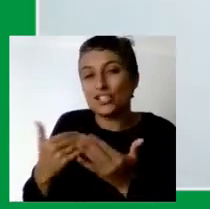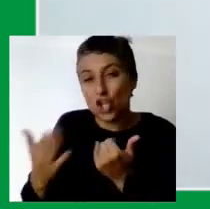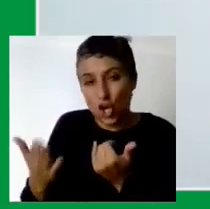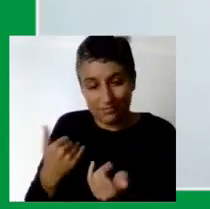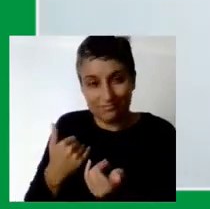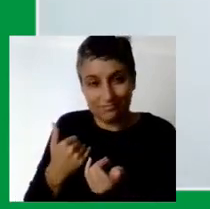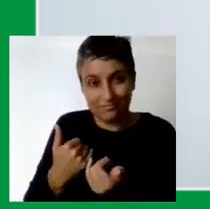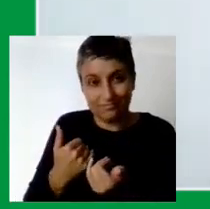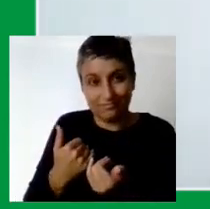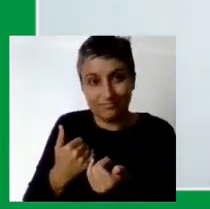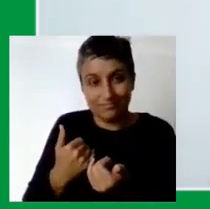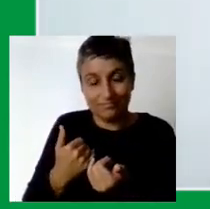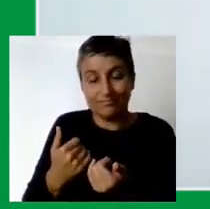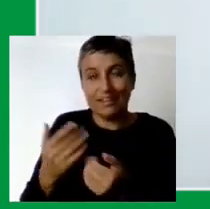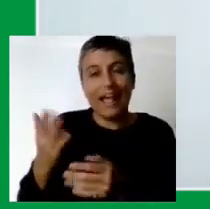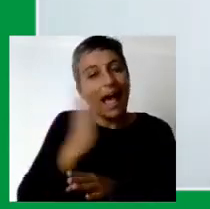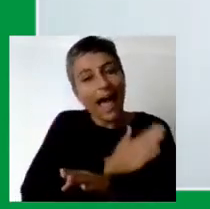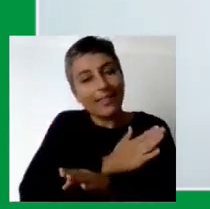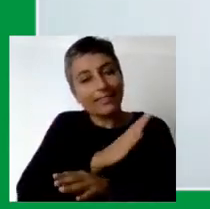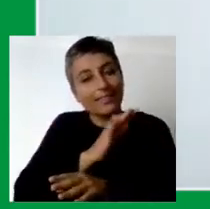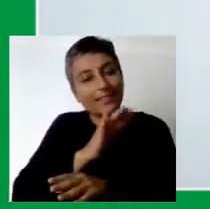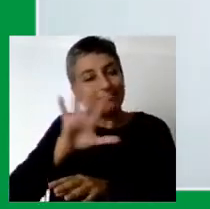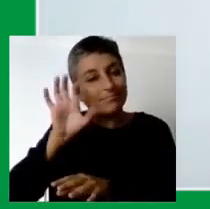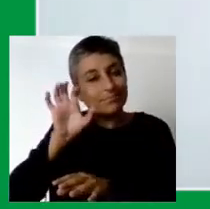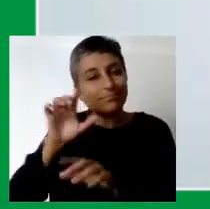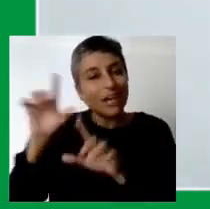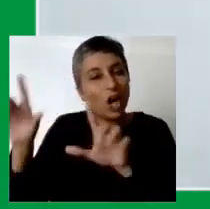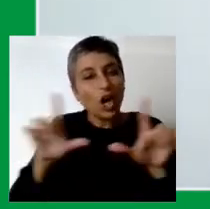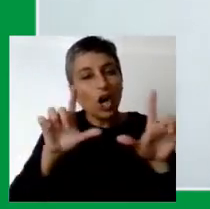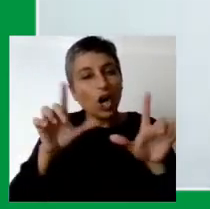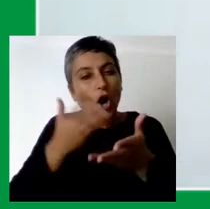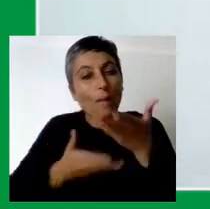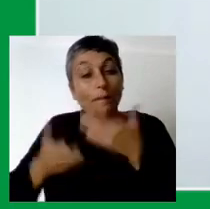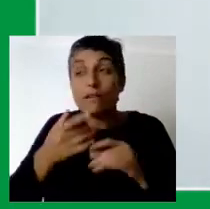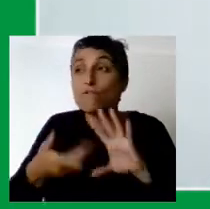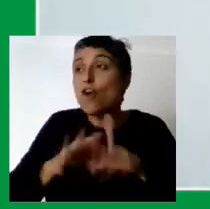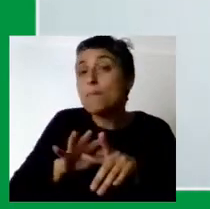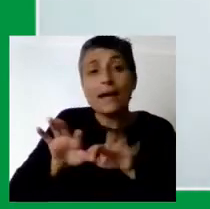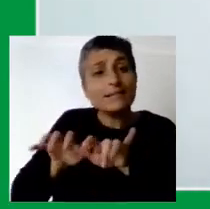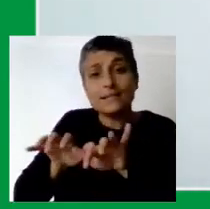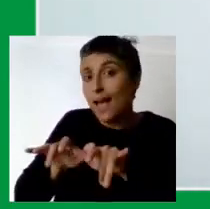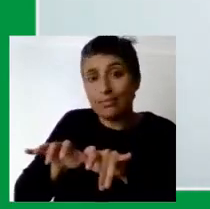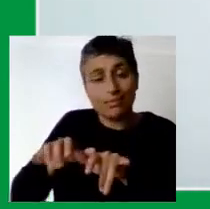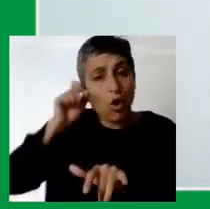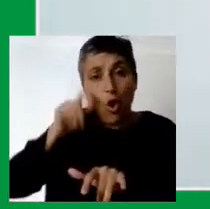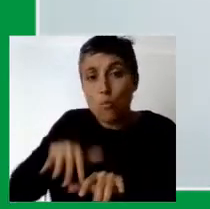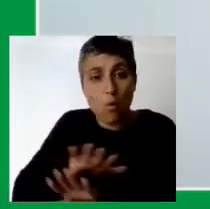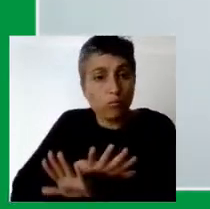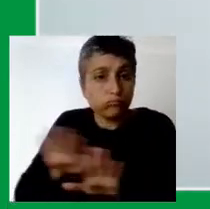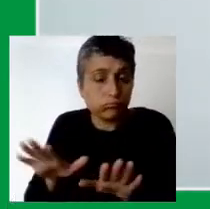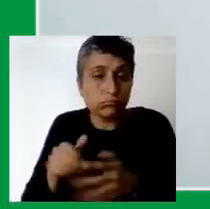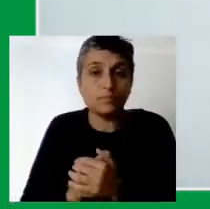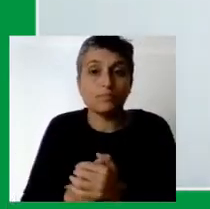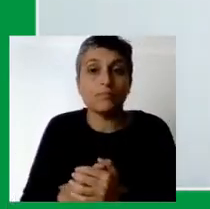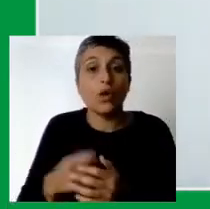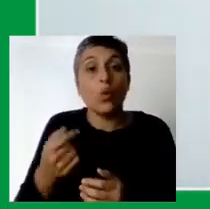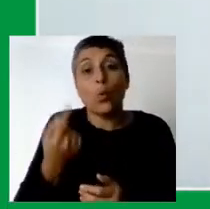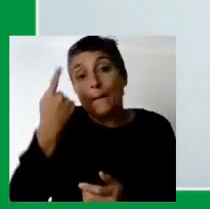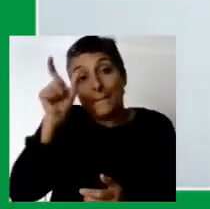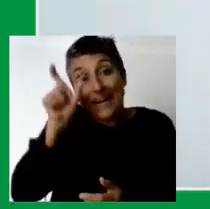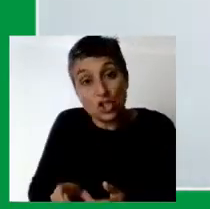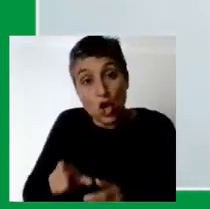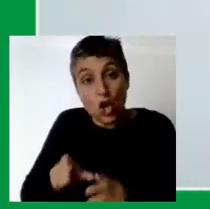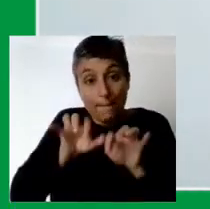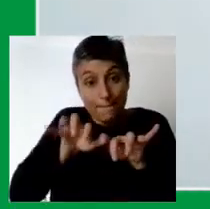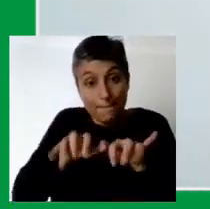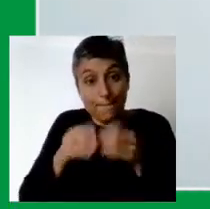esa interfaz que yo había compartido en la imagen, es un chat común y corriente. Aparentemente uno escribe la